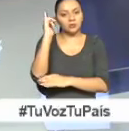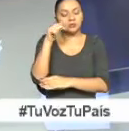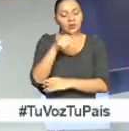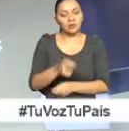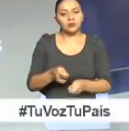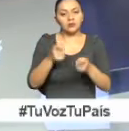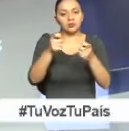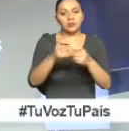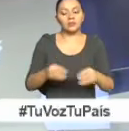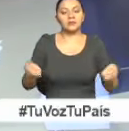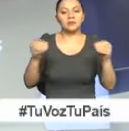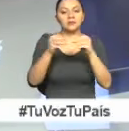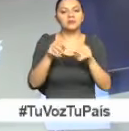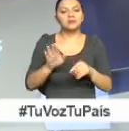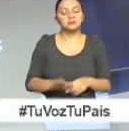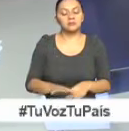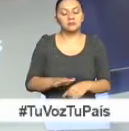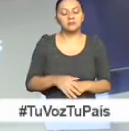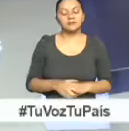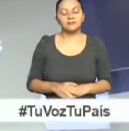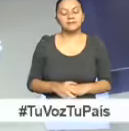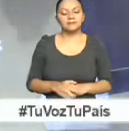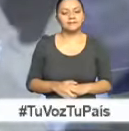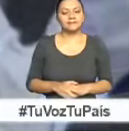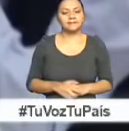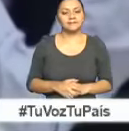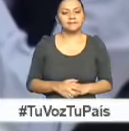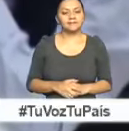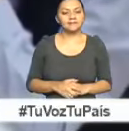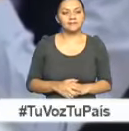han implementado en este gobierno.